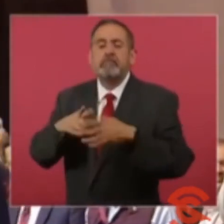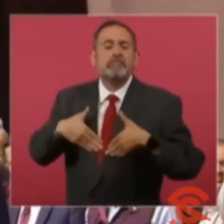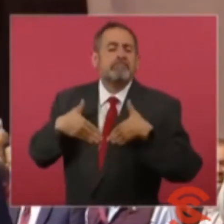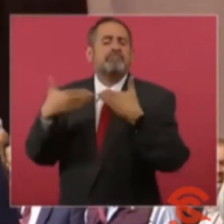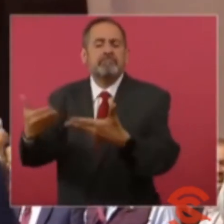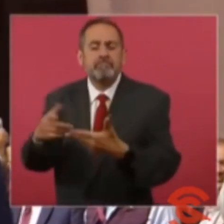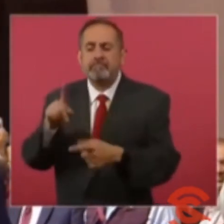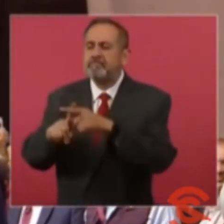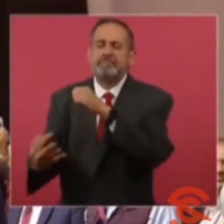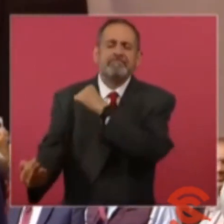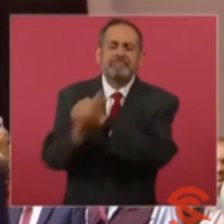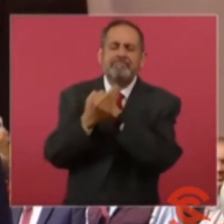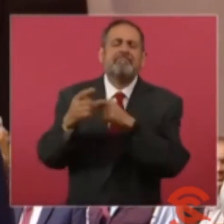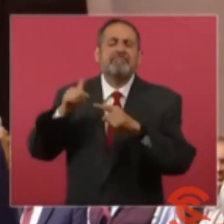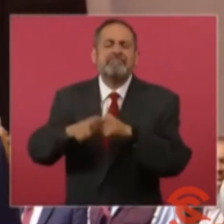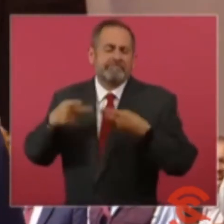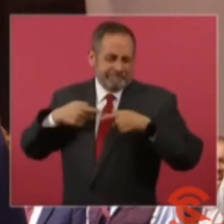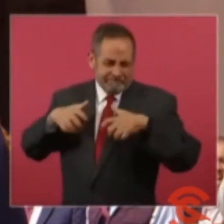¿Quién nos protege?